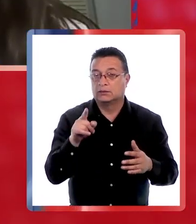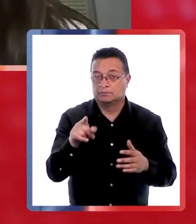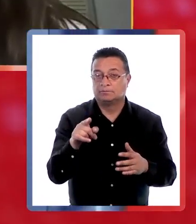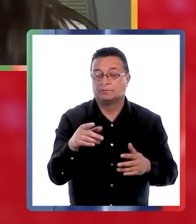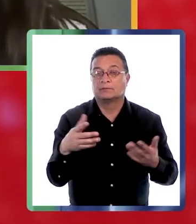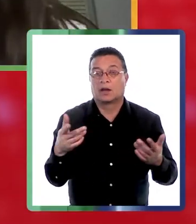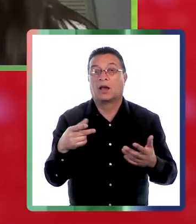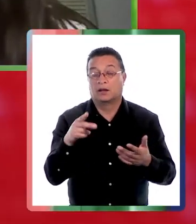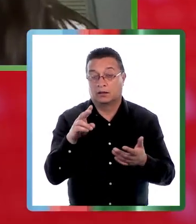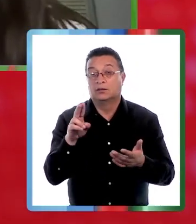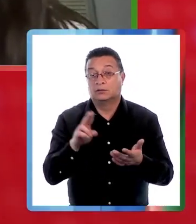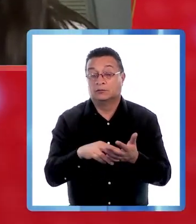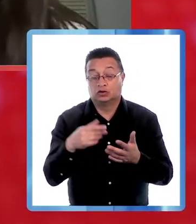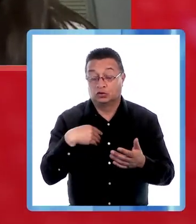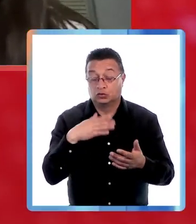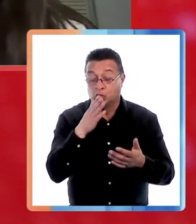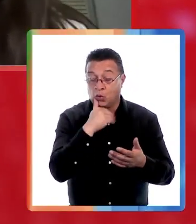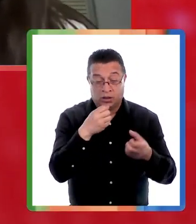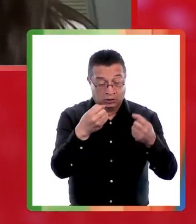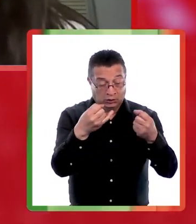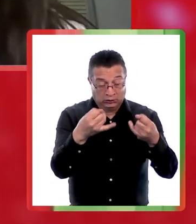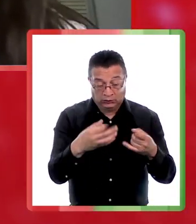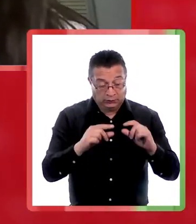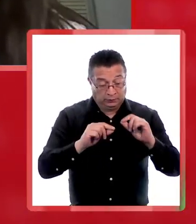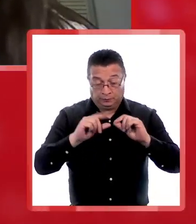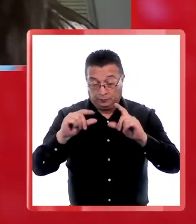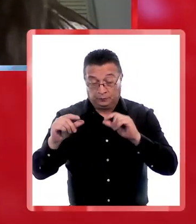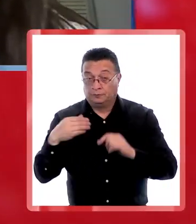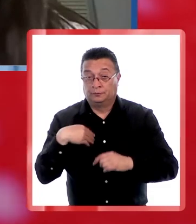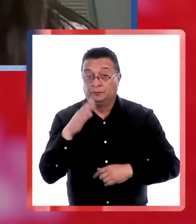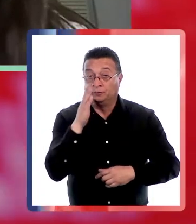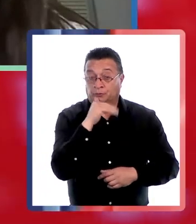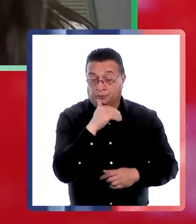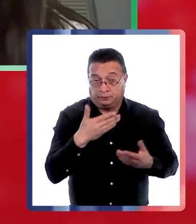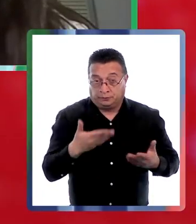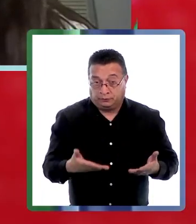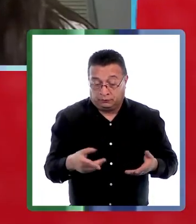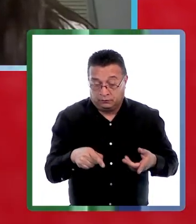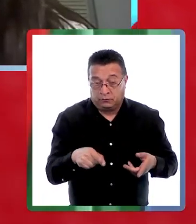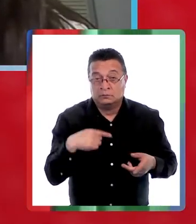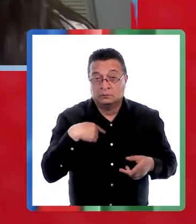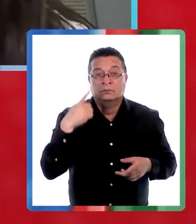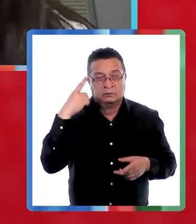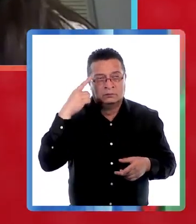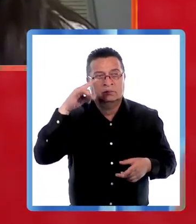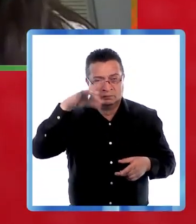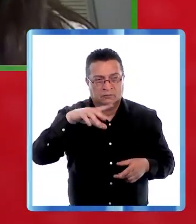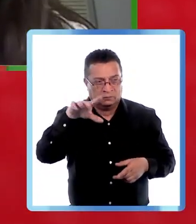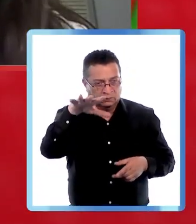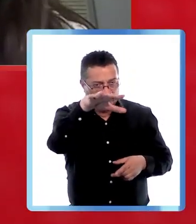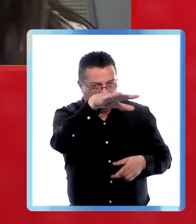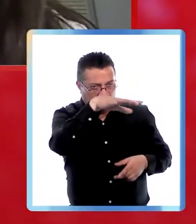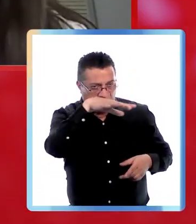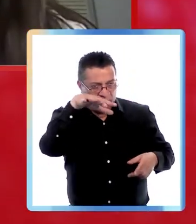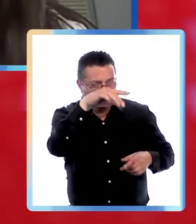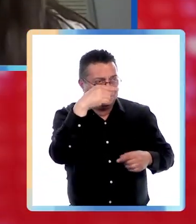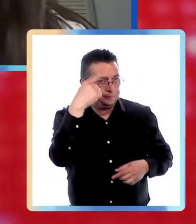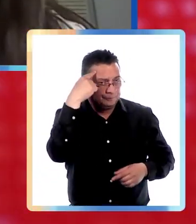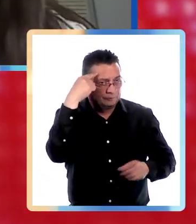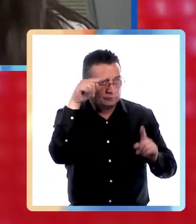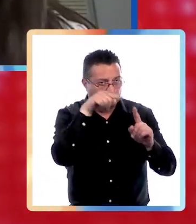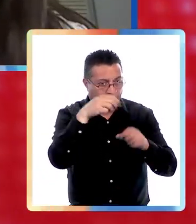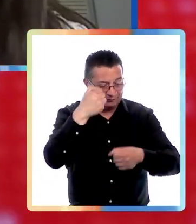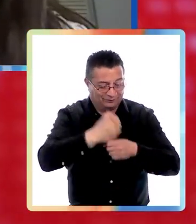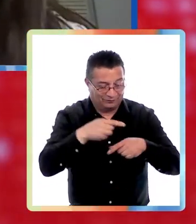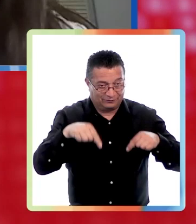Sí, la impresión, y no tengo datos ni cifras, pero la impresión que tengo yo y que tenemos varios de los que nos dedicamos a